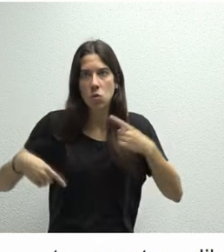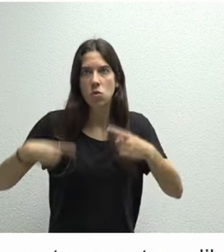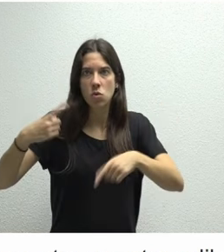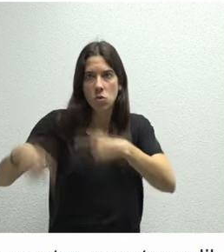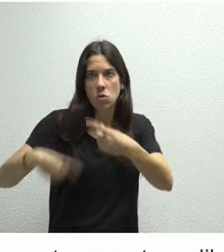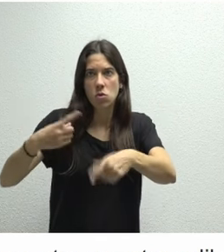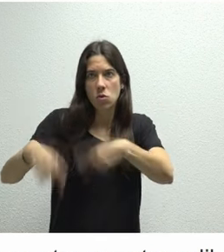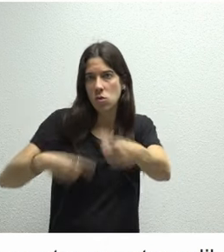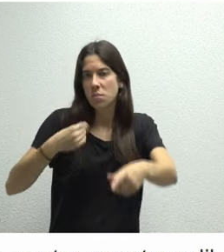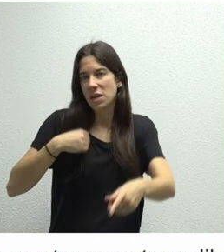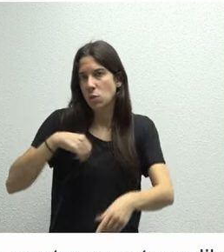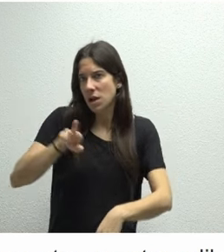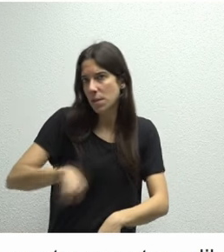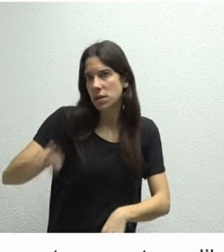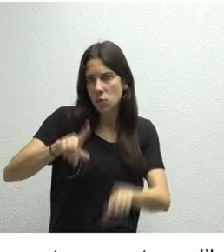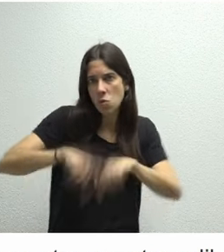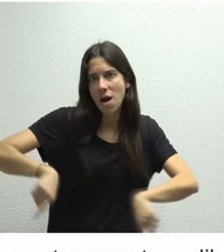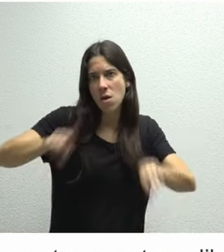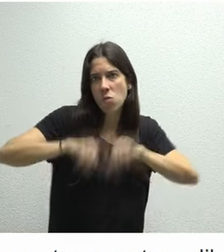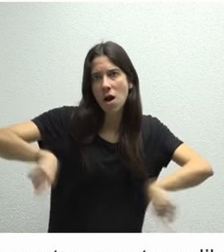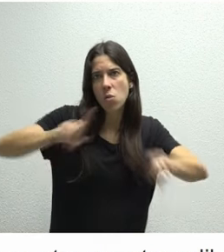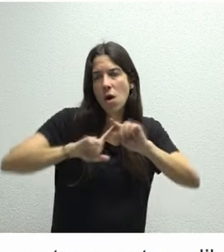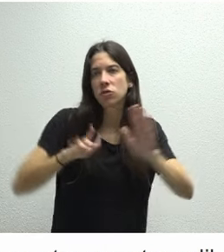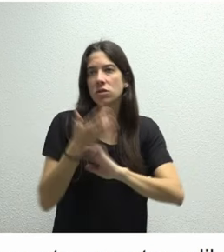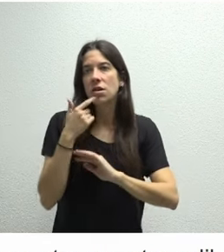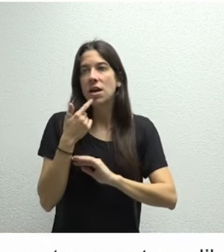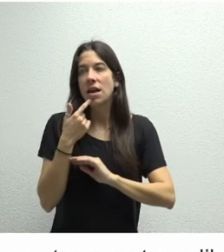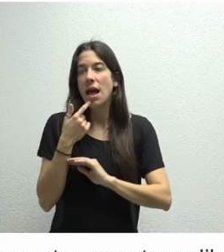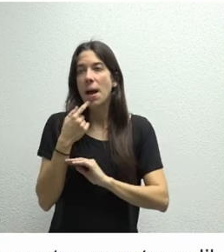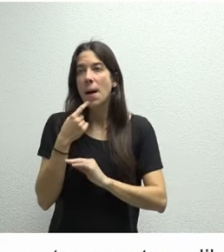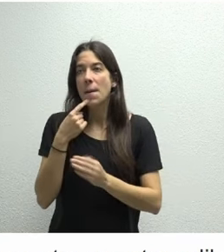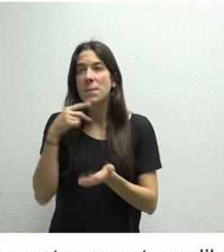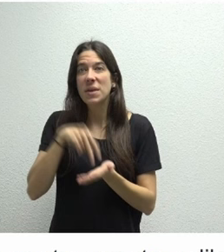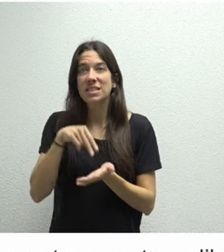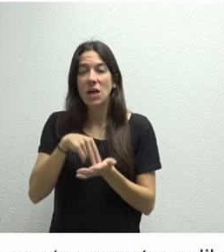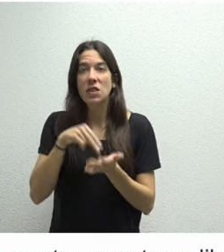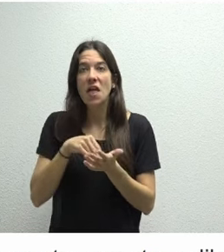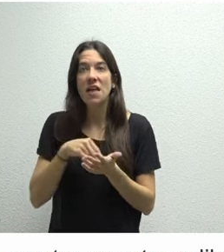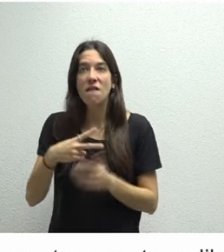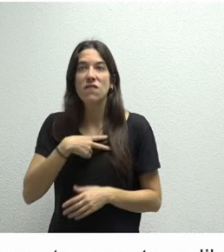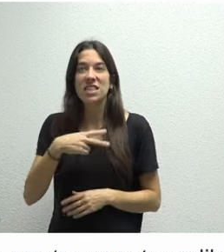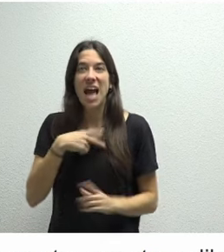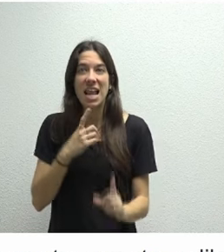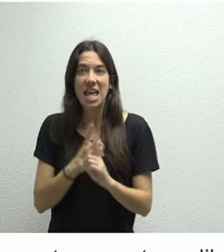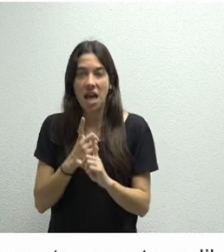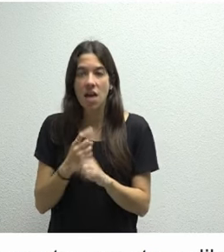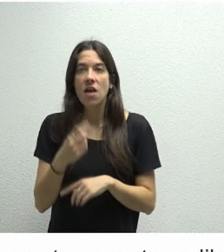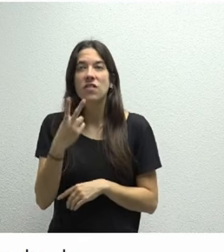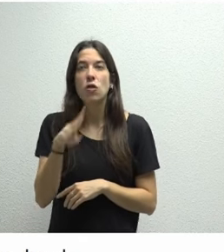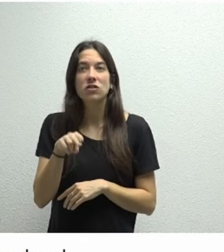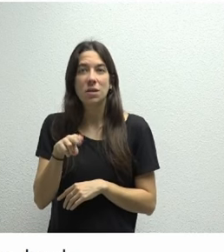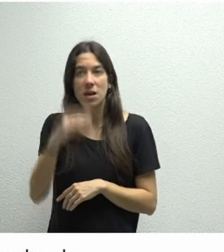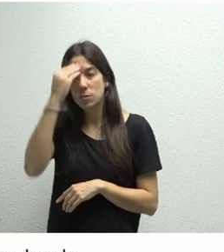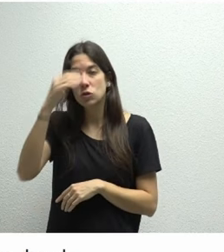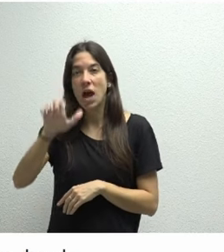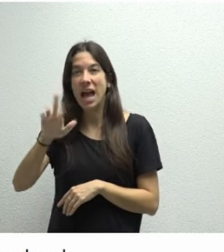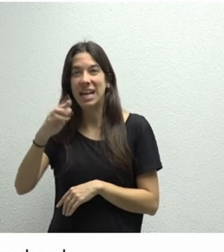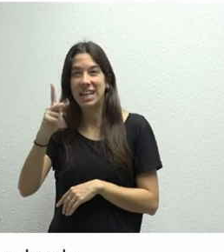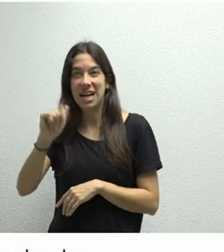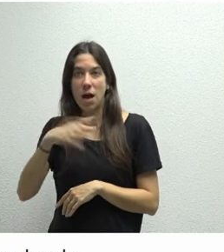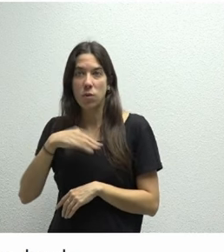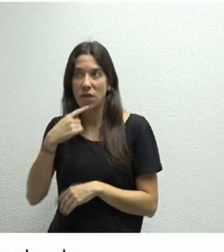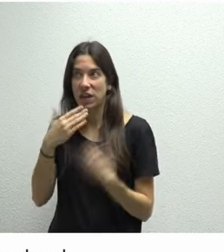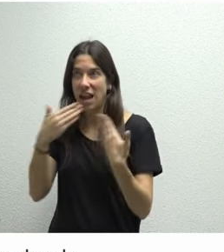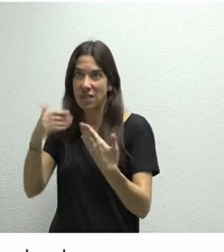sabes entonces la presencia de Fiscalía de dos hermanas eh que yo creo que podemos darle las gracias a Erika desde aquí eh la